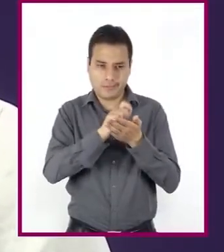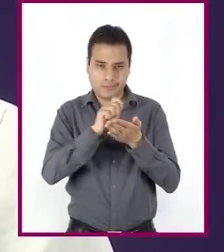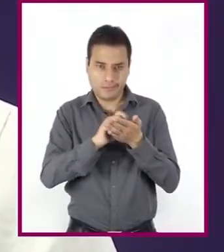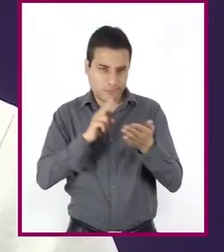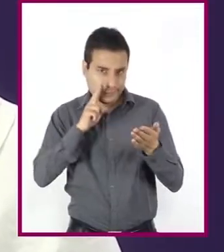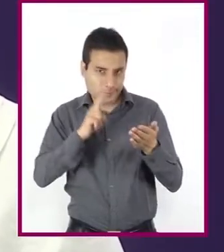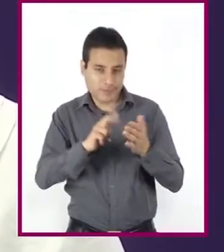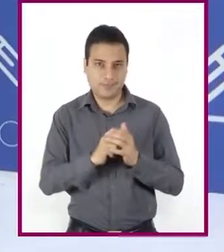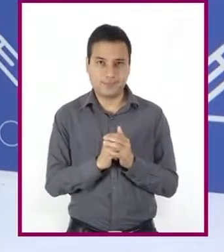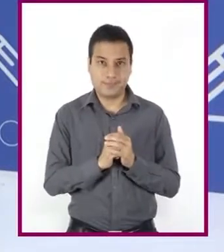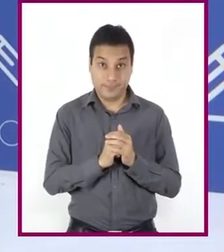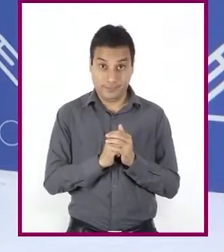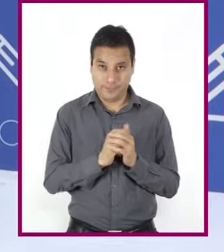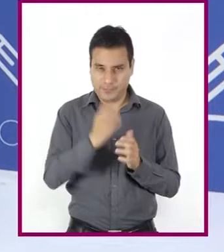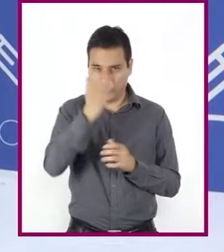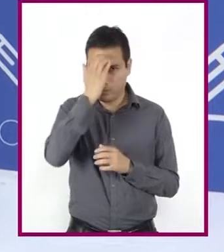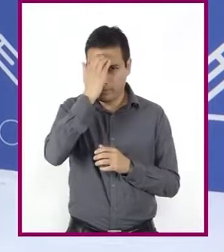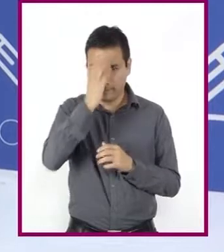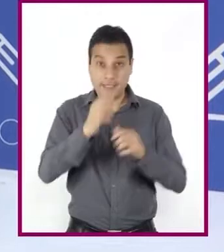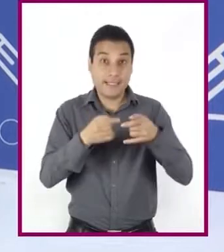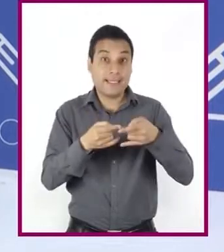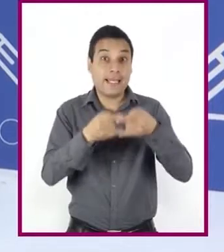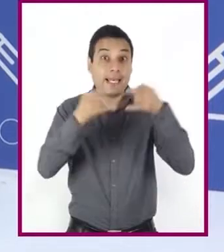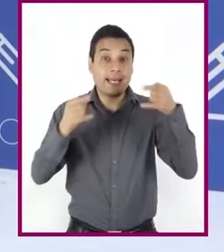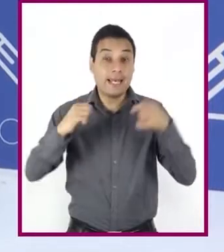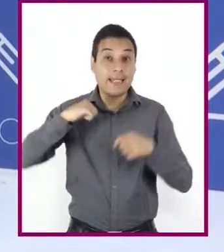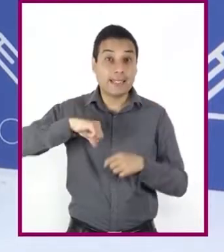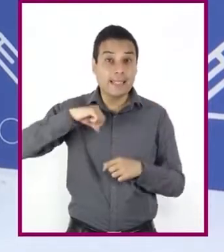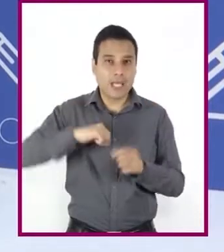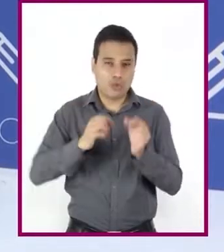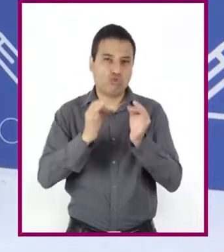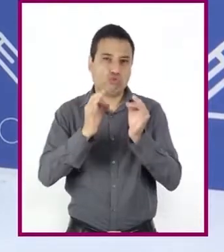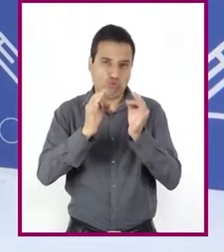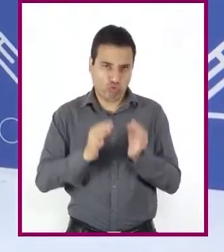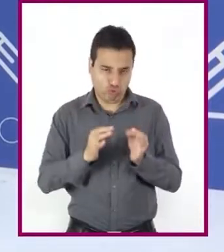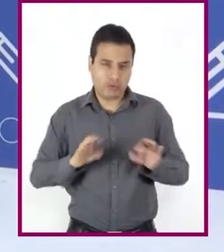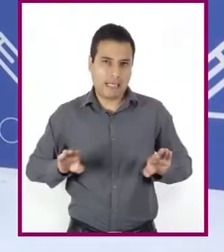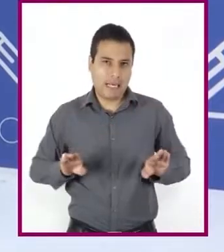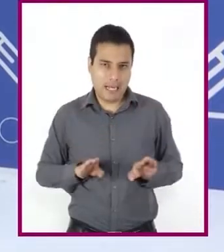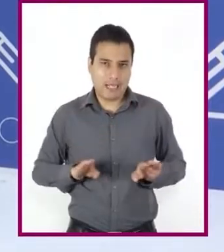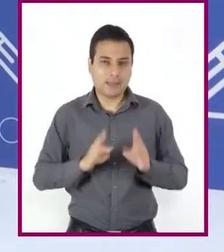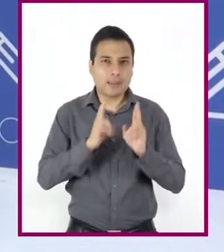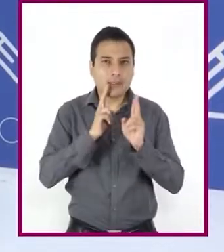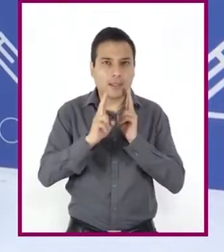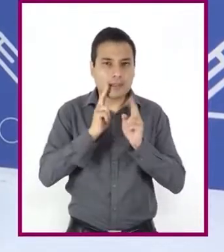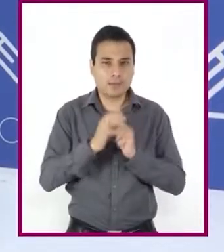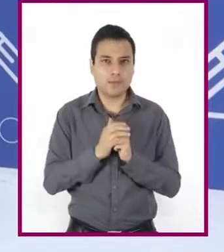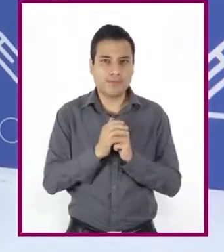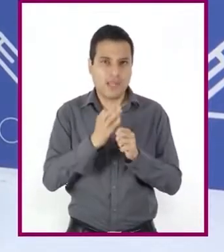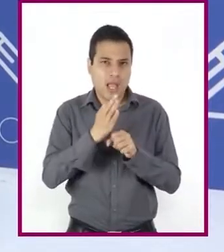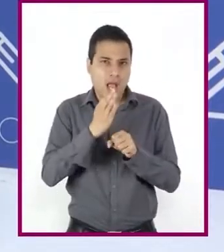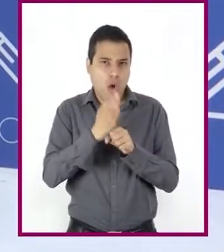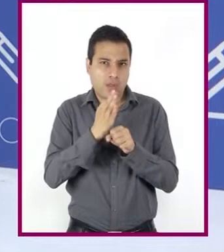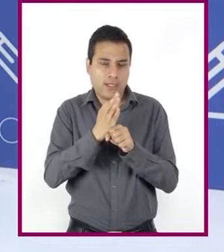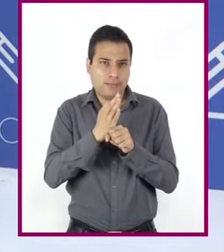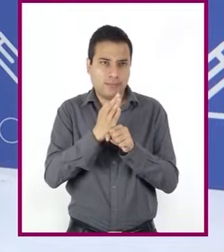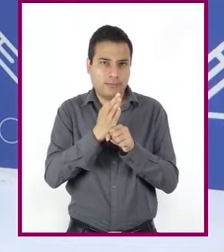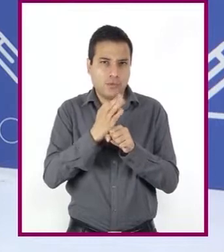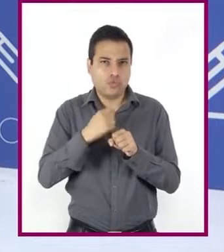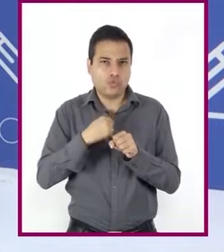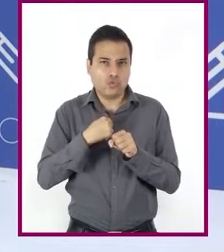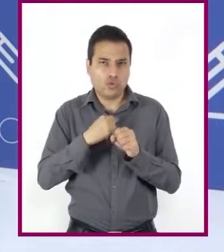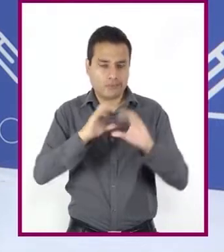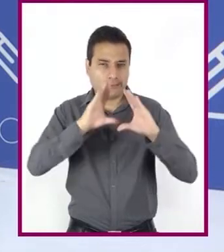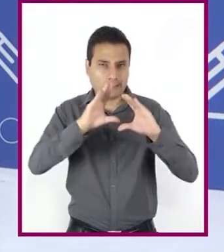recordarán, una leyenda es un texto narrativo. Sin embargo, en esta sesión veremos algunos aspectos para convertirlo en un